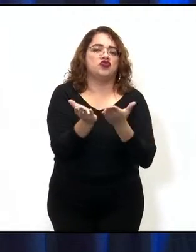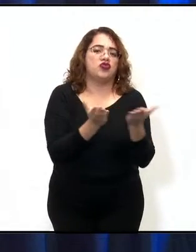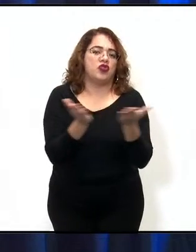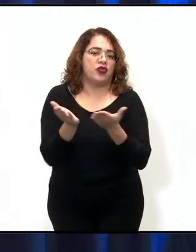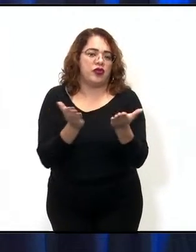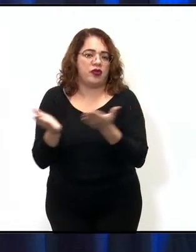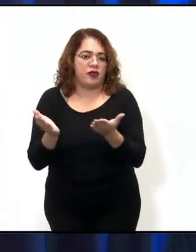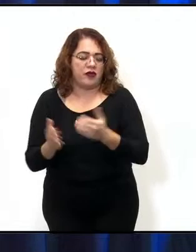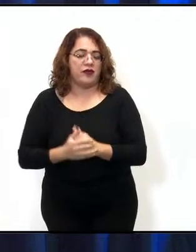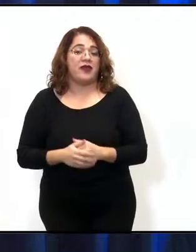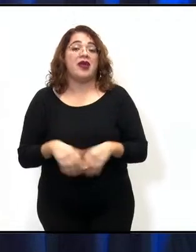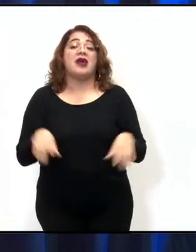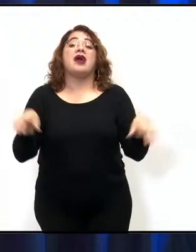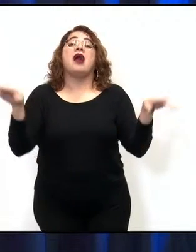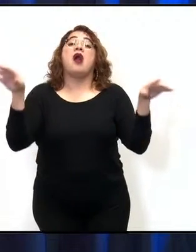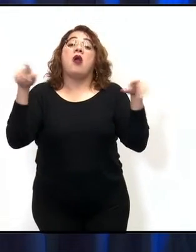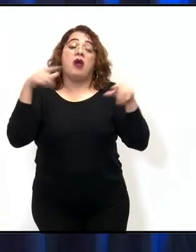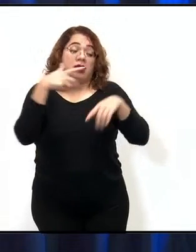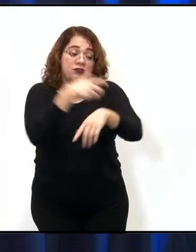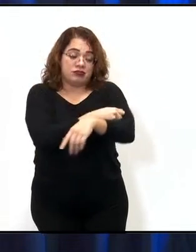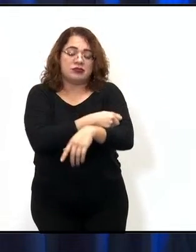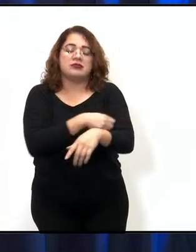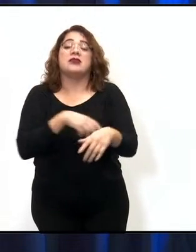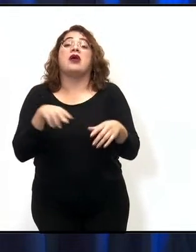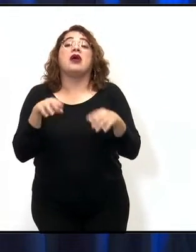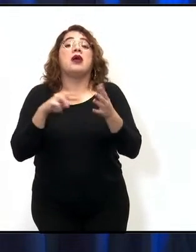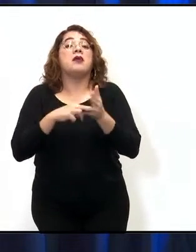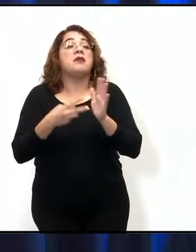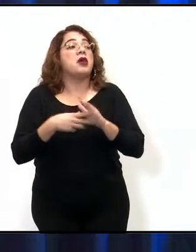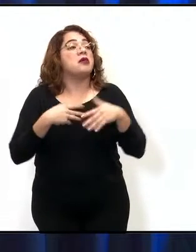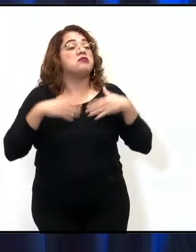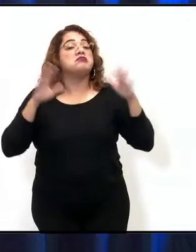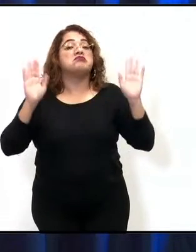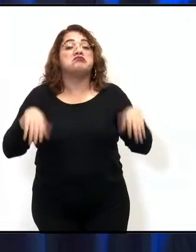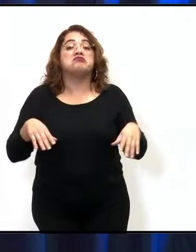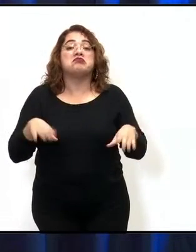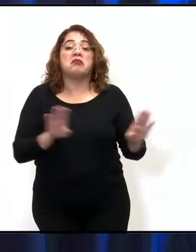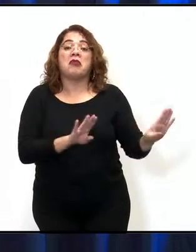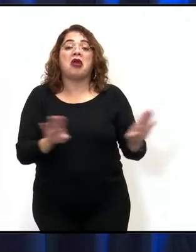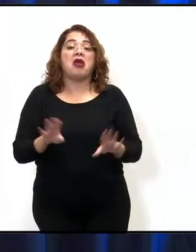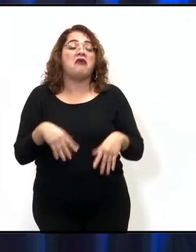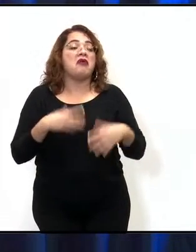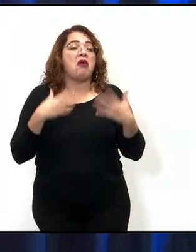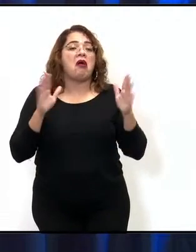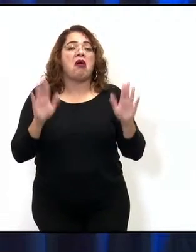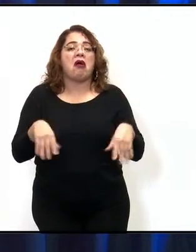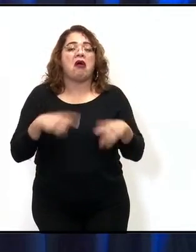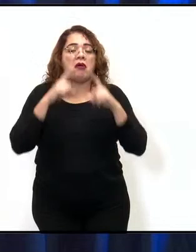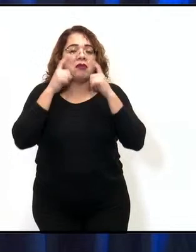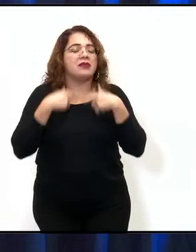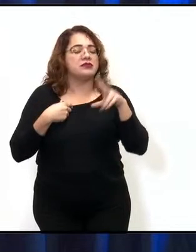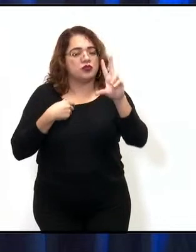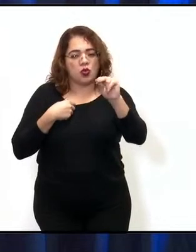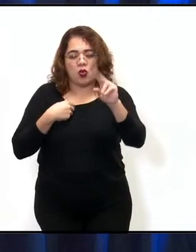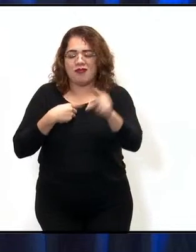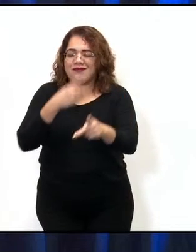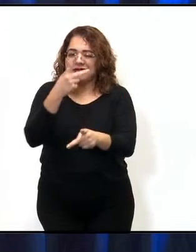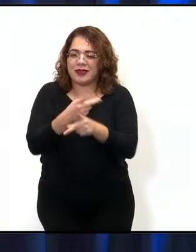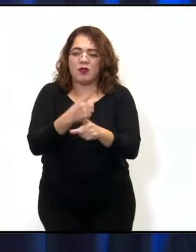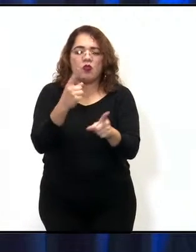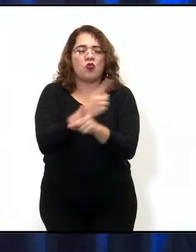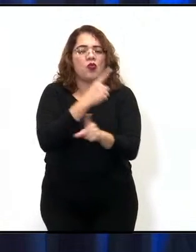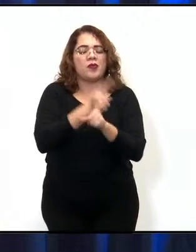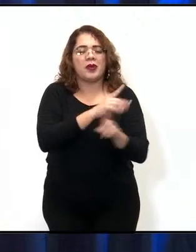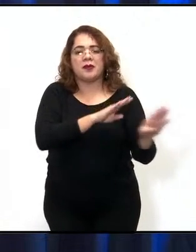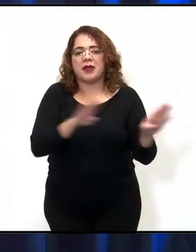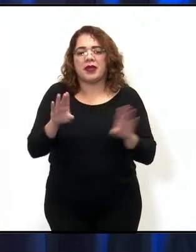han estado diciendo durante estos últimos meses. Las pruebas de COVID-19.